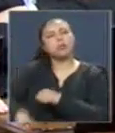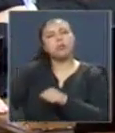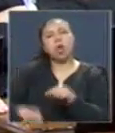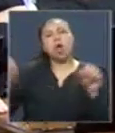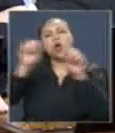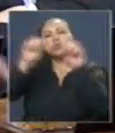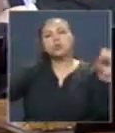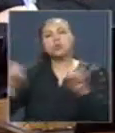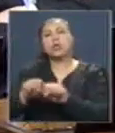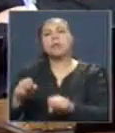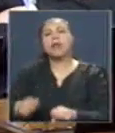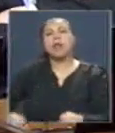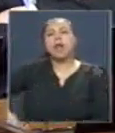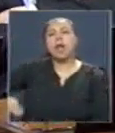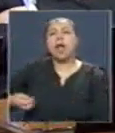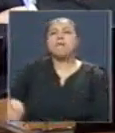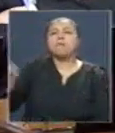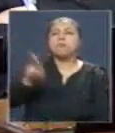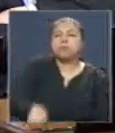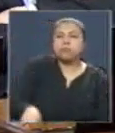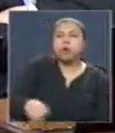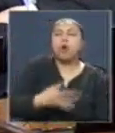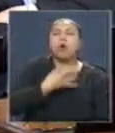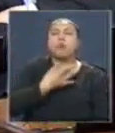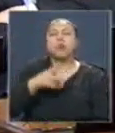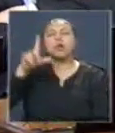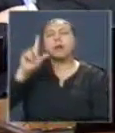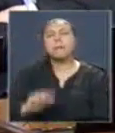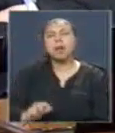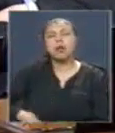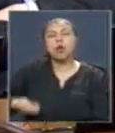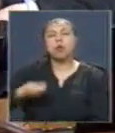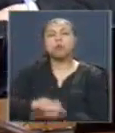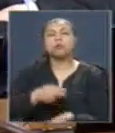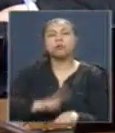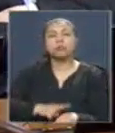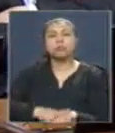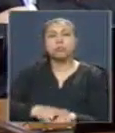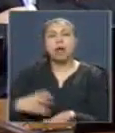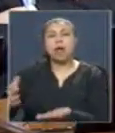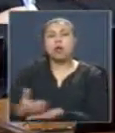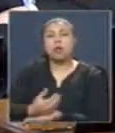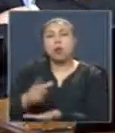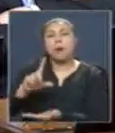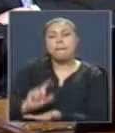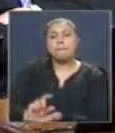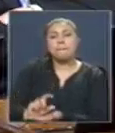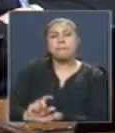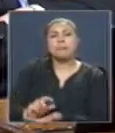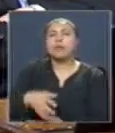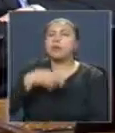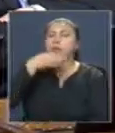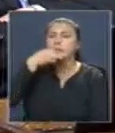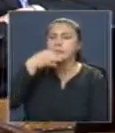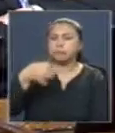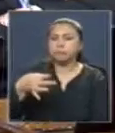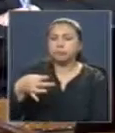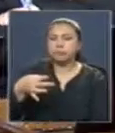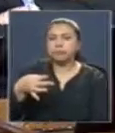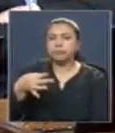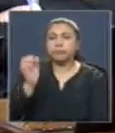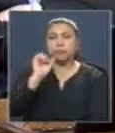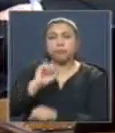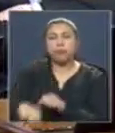de reintegración porque eso produce menor recaudación. Y pusimos como condición para aprobar la idea